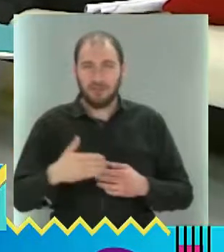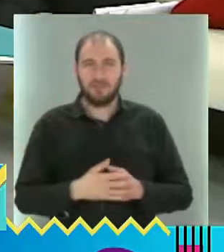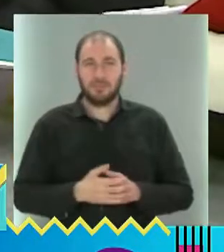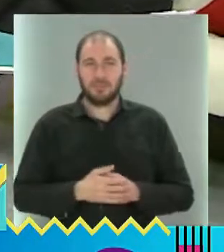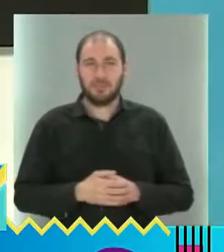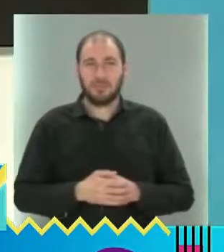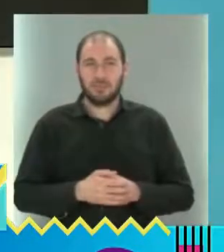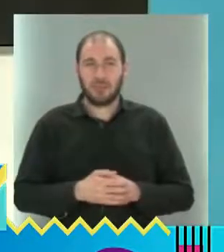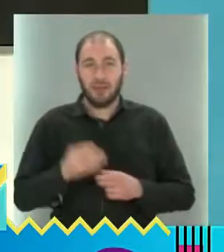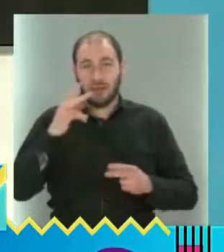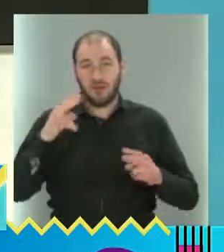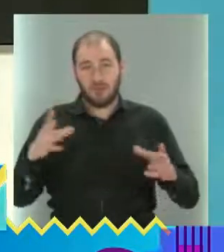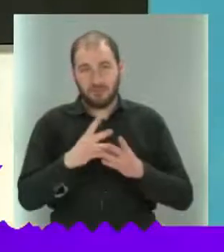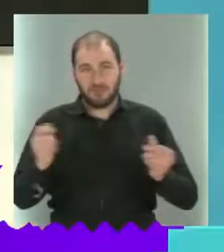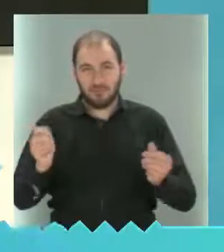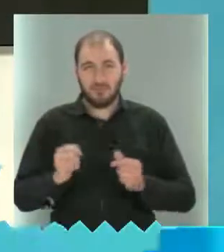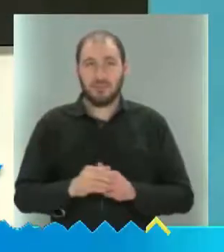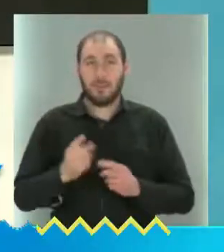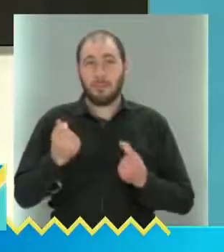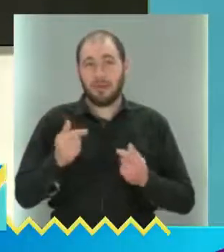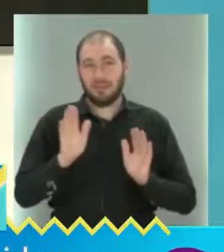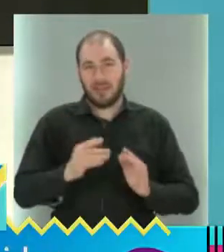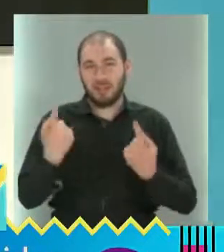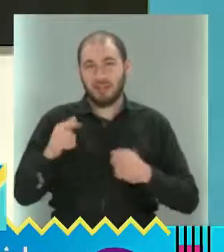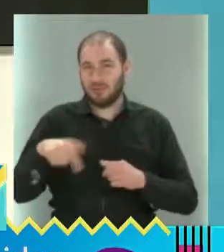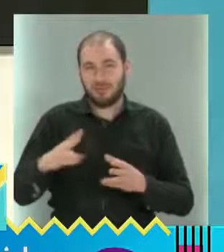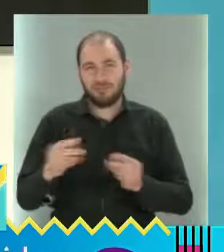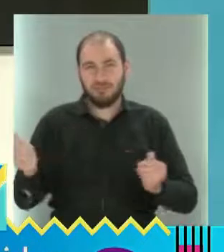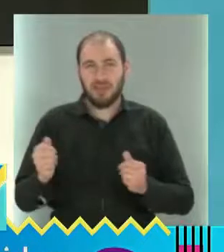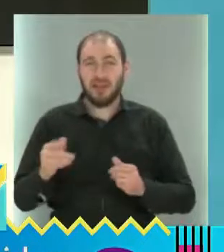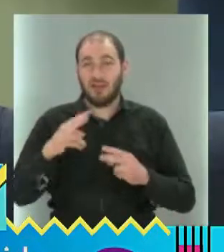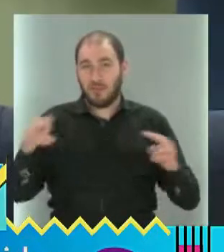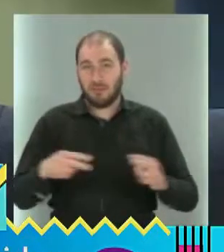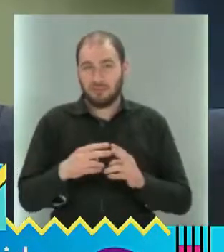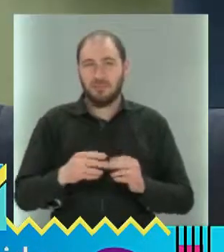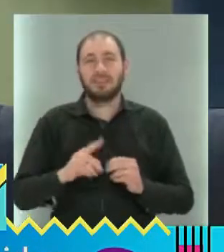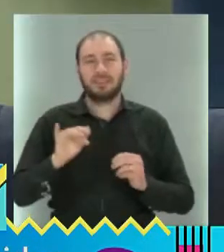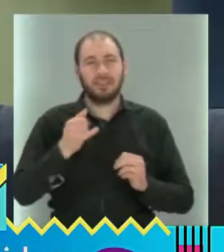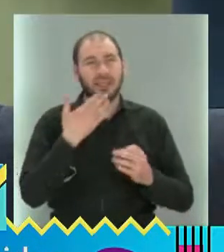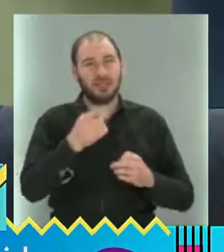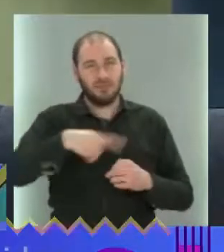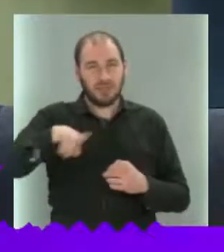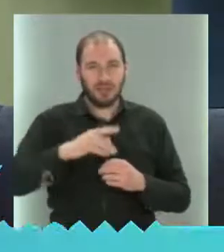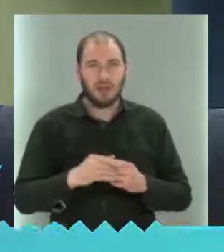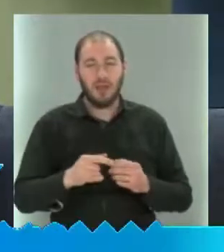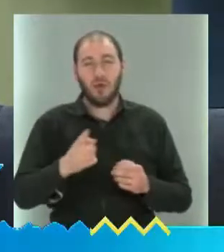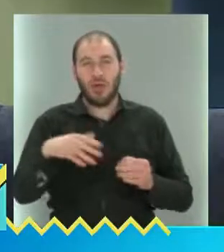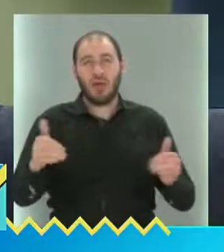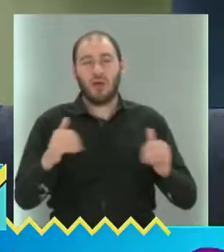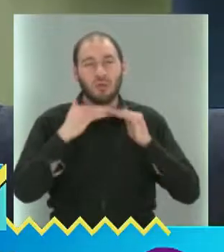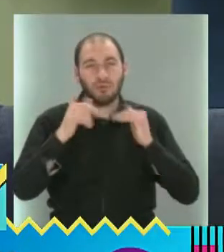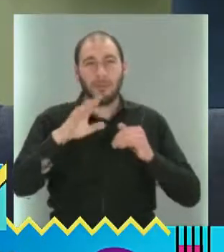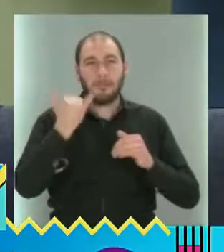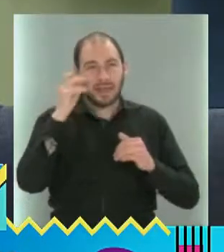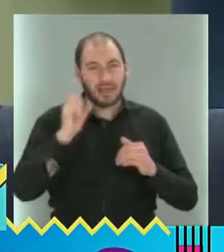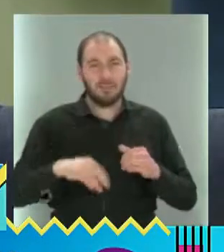aquí. Nos vamos a ir. Los precios quedan, pero nosotros nos tenemos que ir. Nos vamos, Caro. Bueno, agradecerles a ustedes, también a ustedes que nos acompañaron del otro lado,